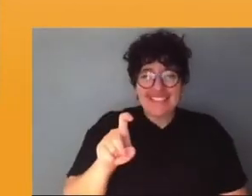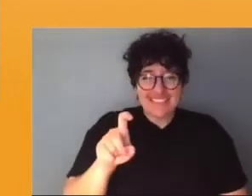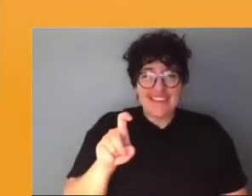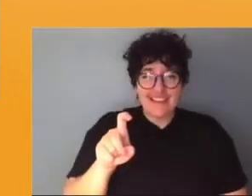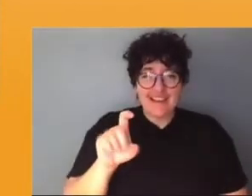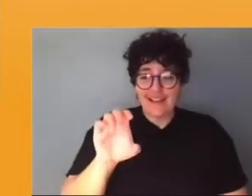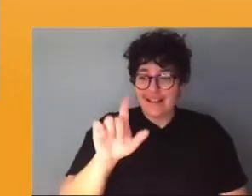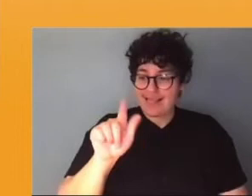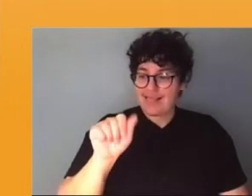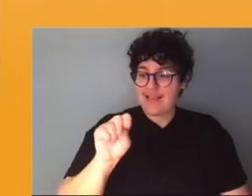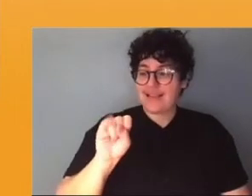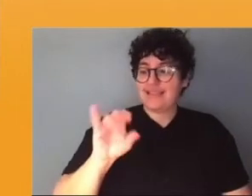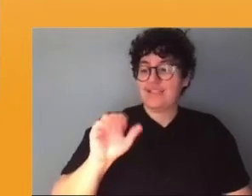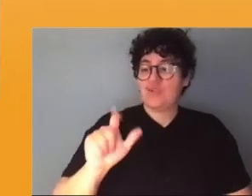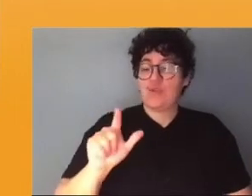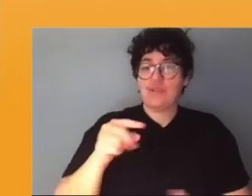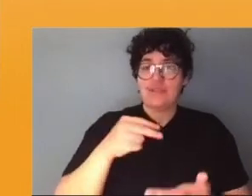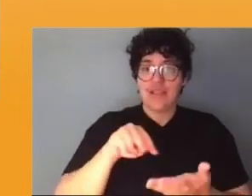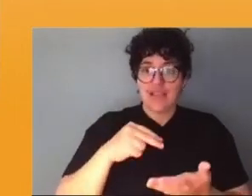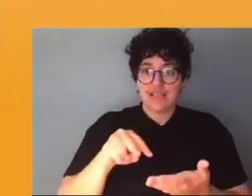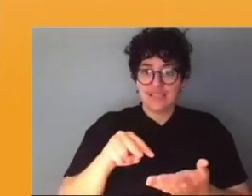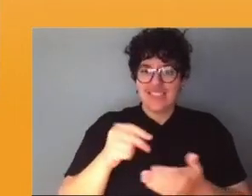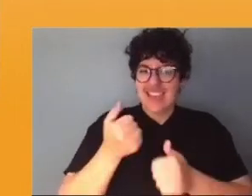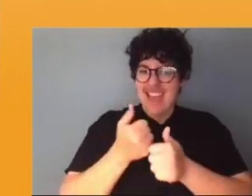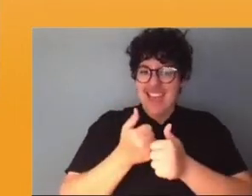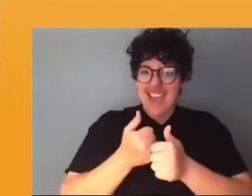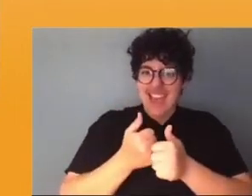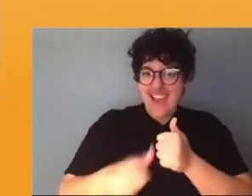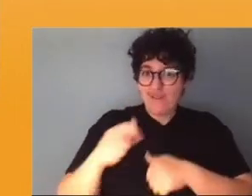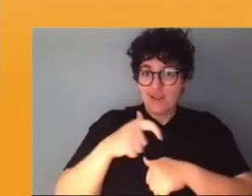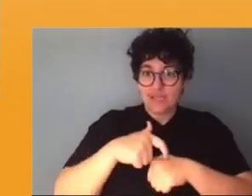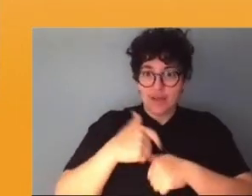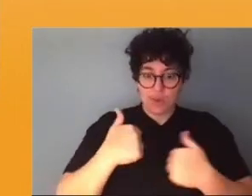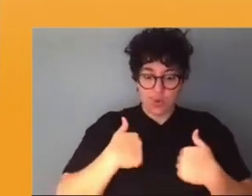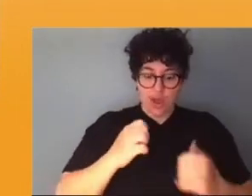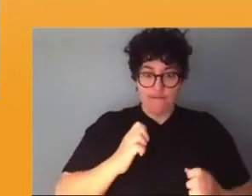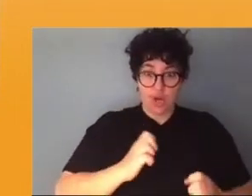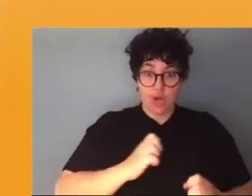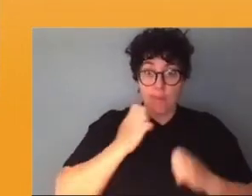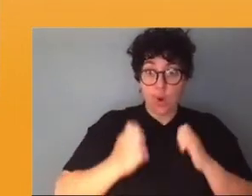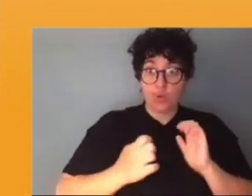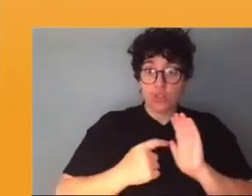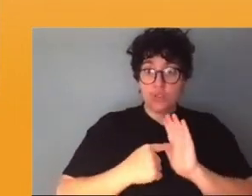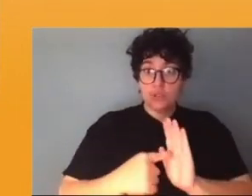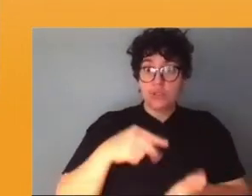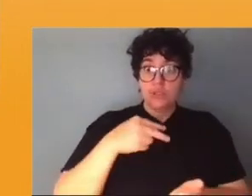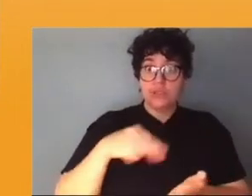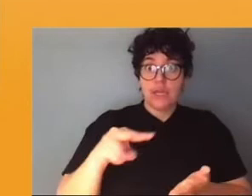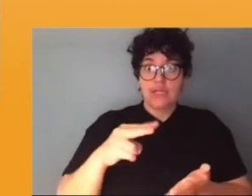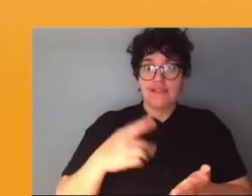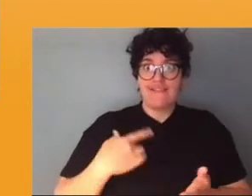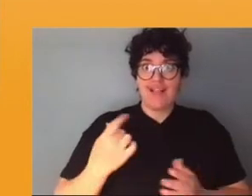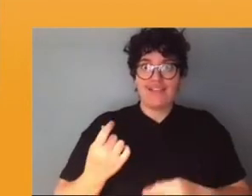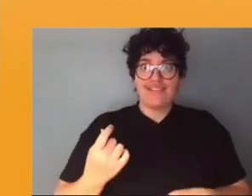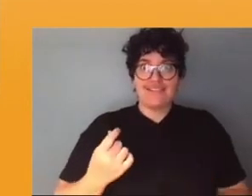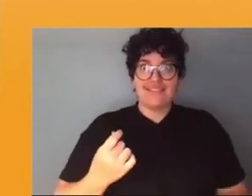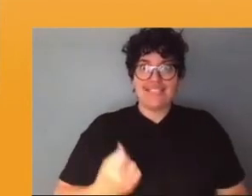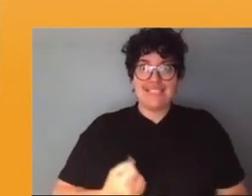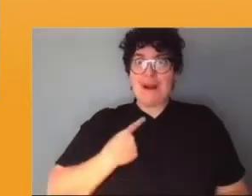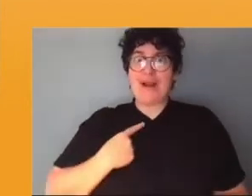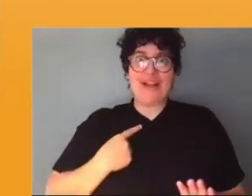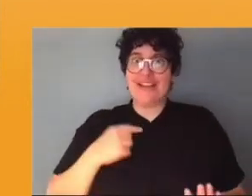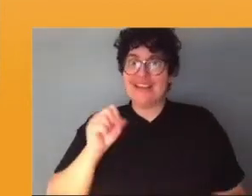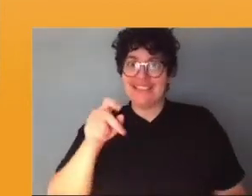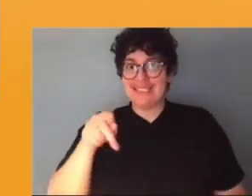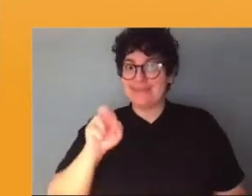hay una llama, una luz ahí cada vez que un sentimiento se demuestra, cada vez que un personaje se